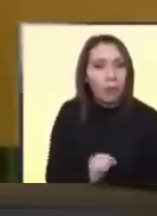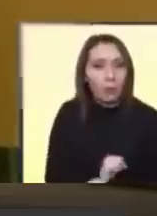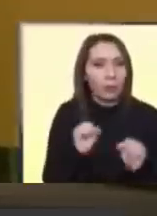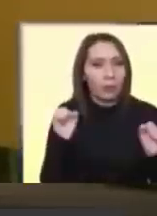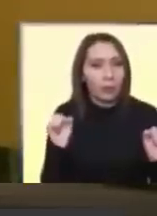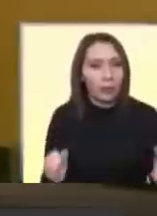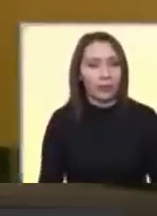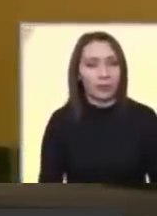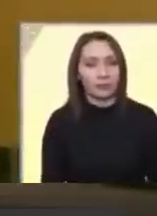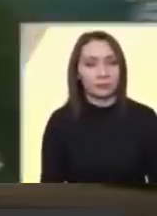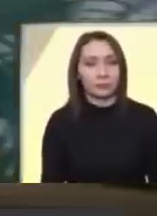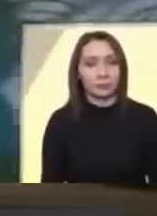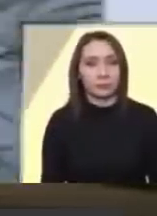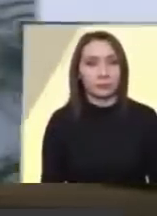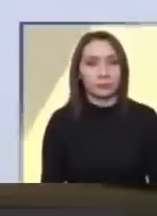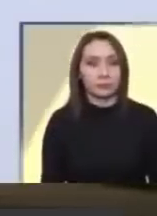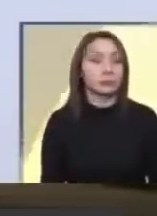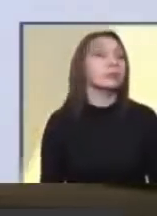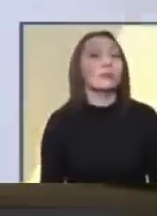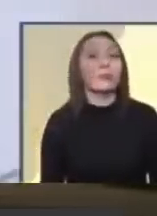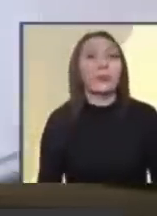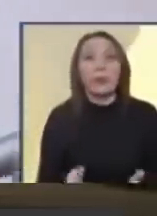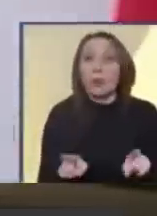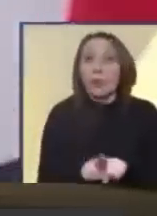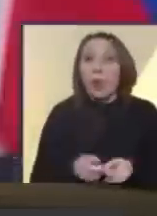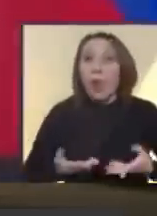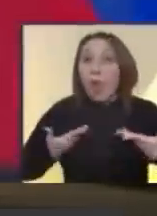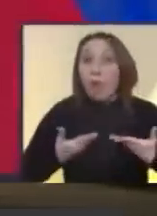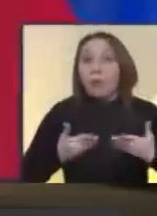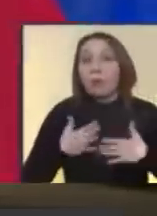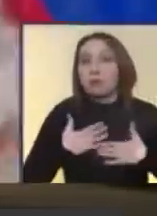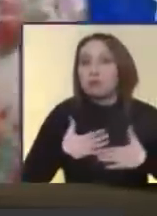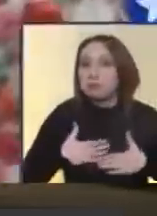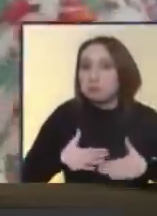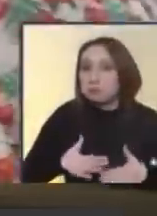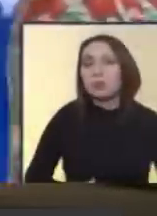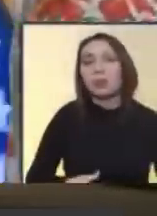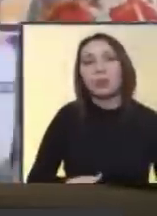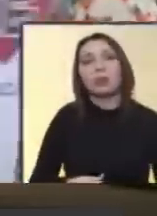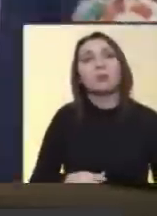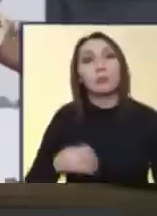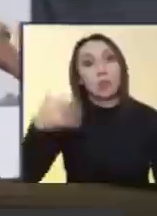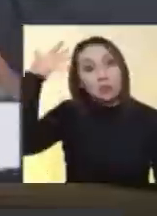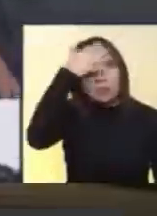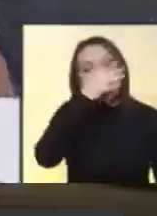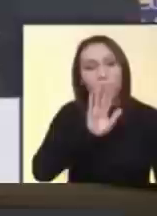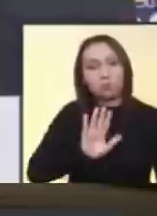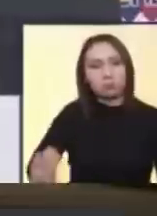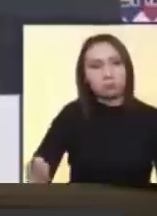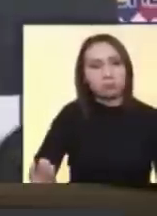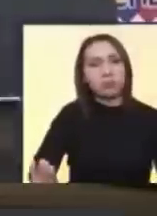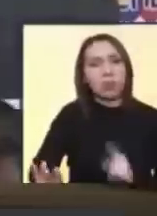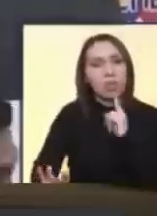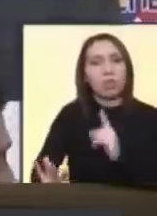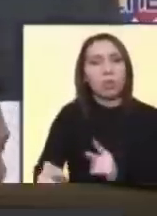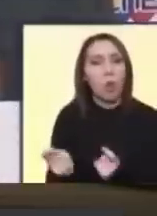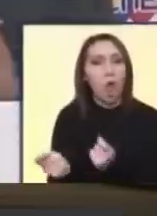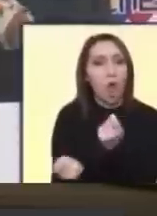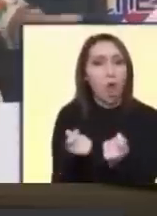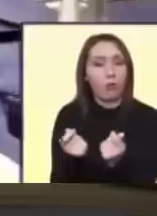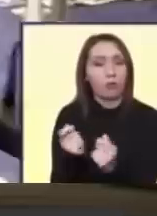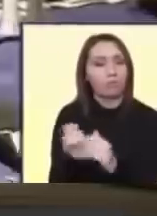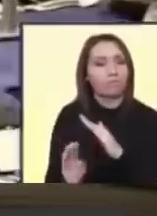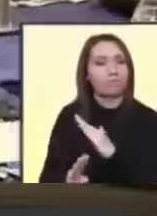Maduro, señaló Berman en esa oportunidad. El departamento ha ofrecido una bonificación de 10 millones por su